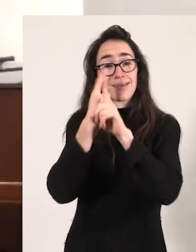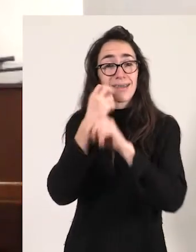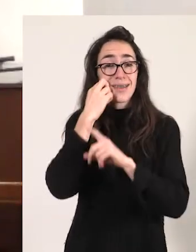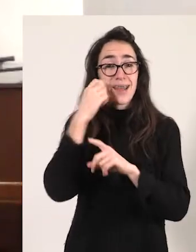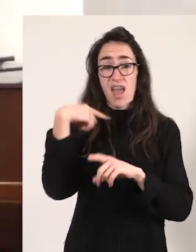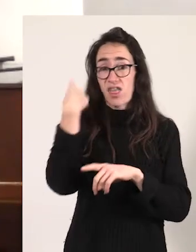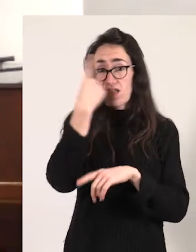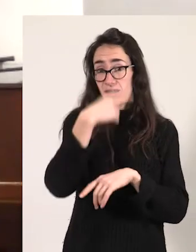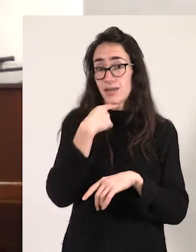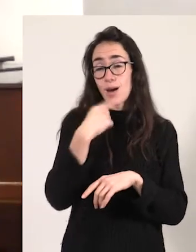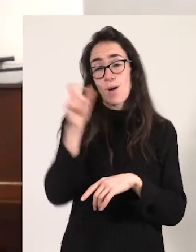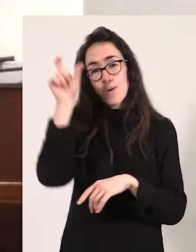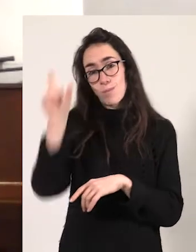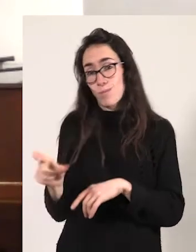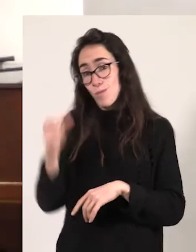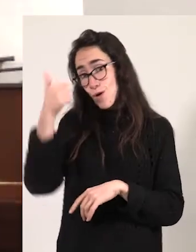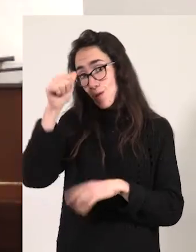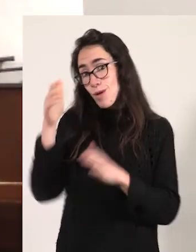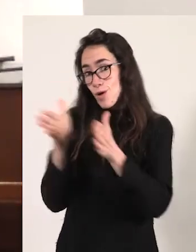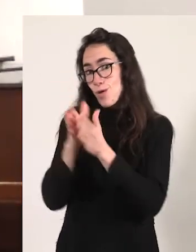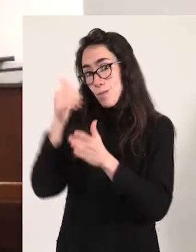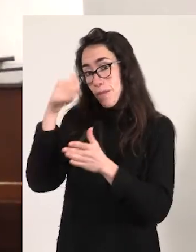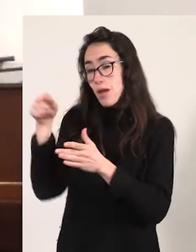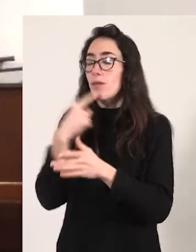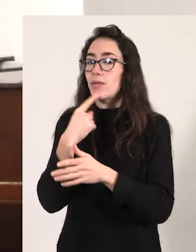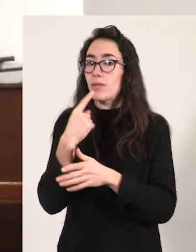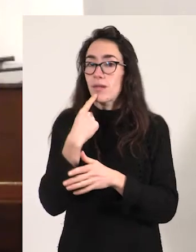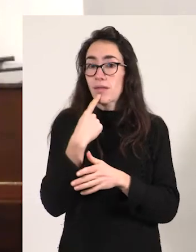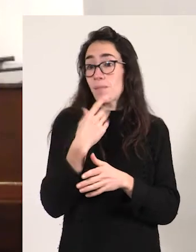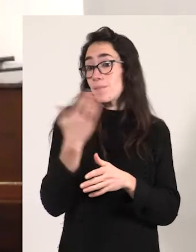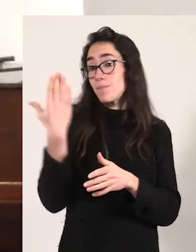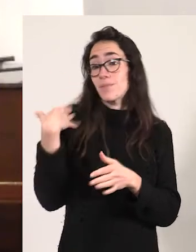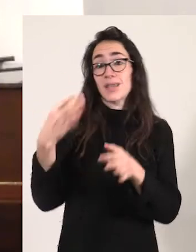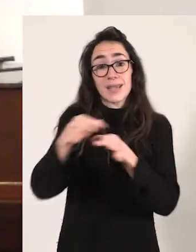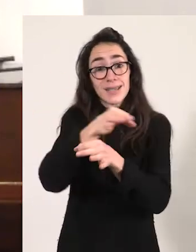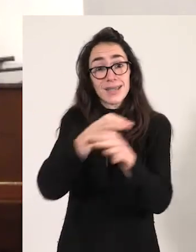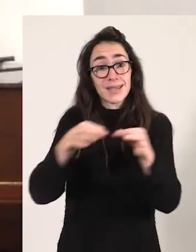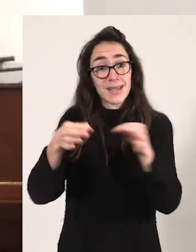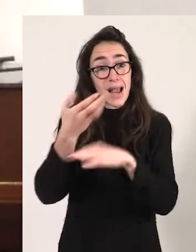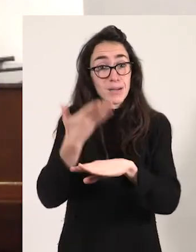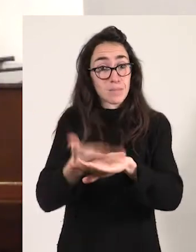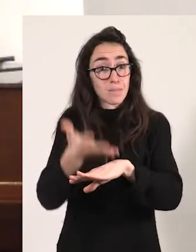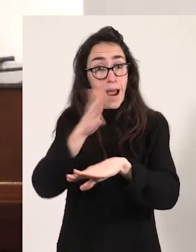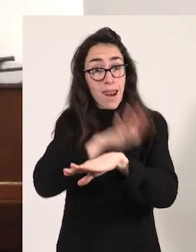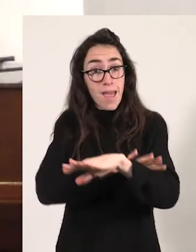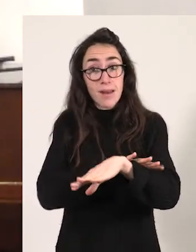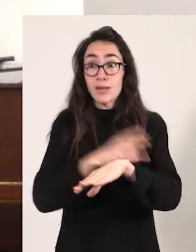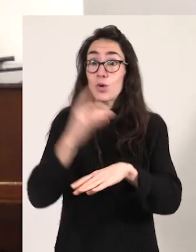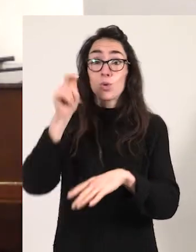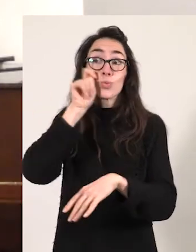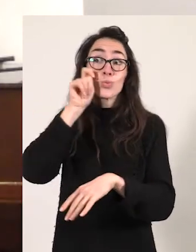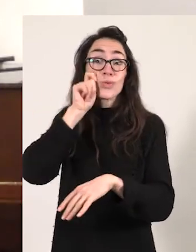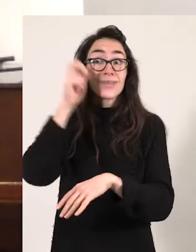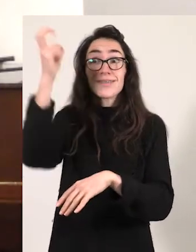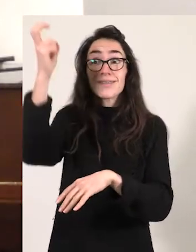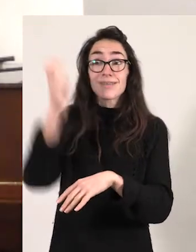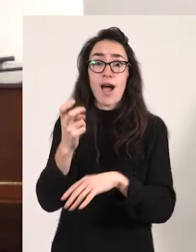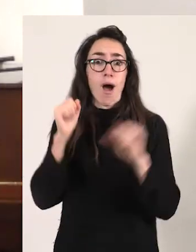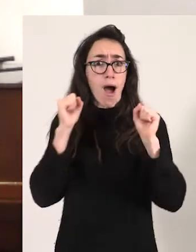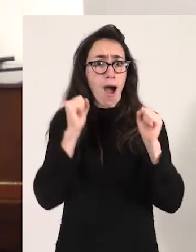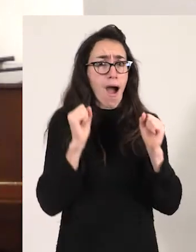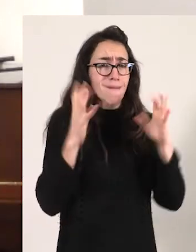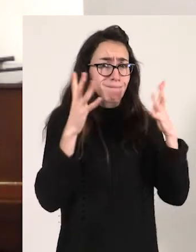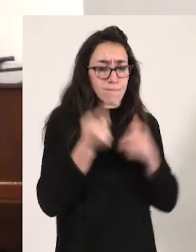colectivo antirracista, Yusef, que decía, es que están celebrando en Baleares la llegada de turistas